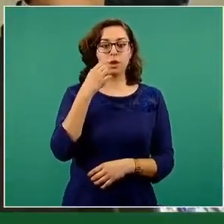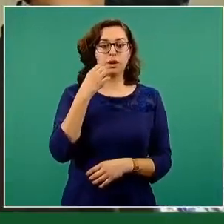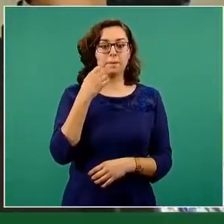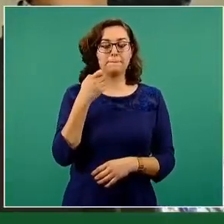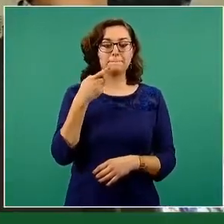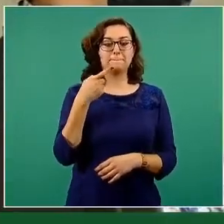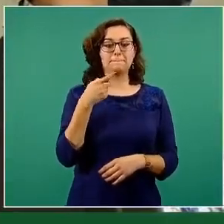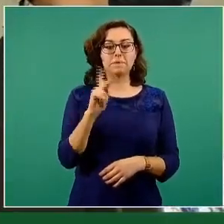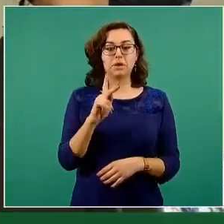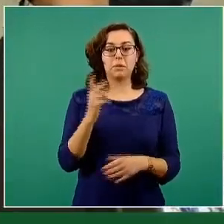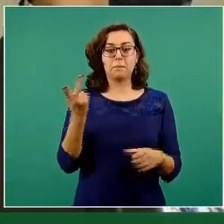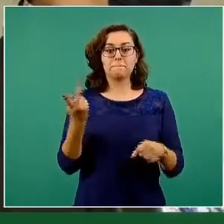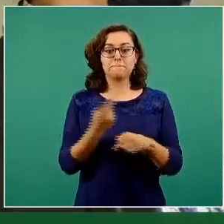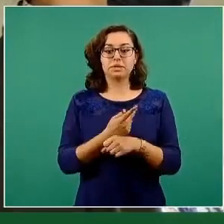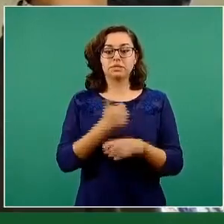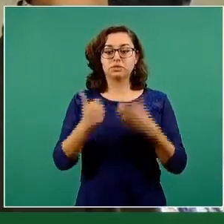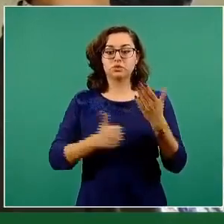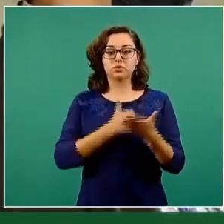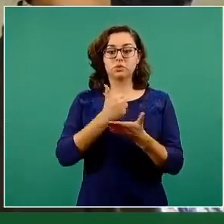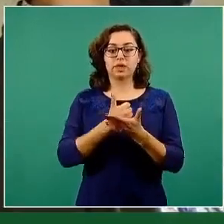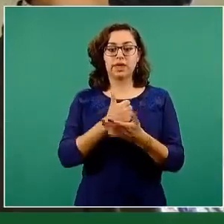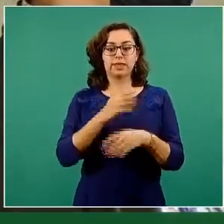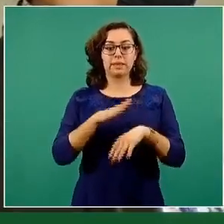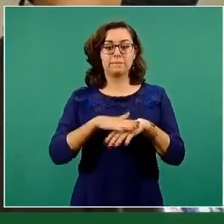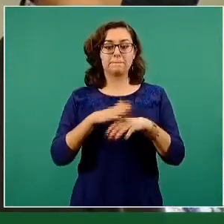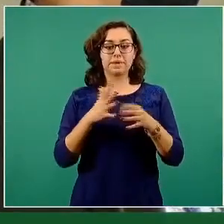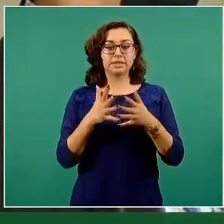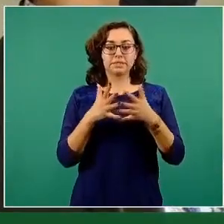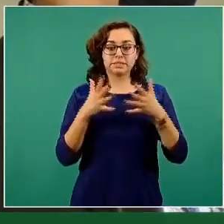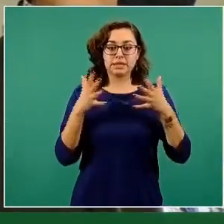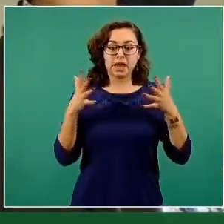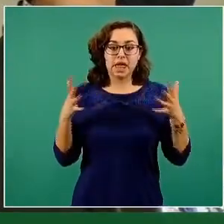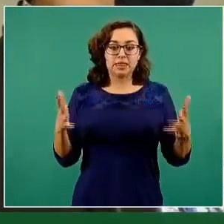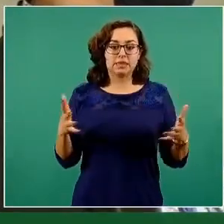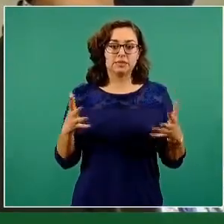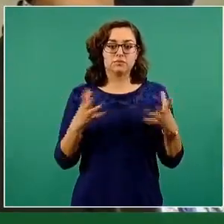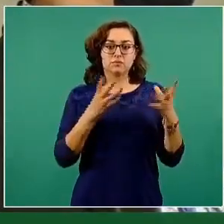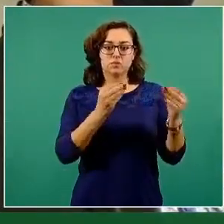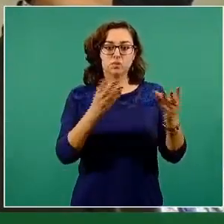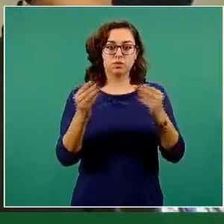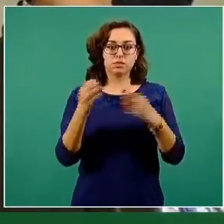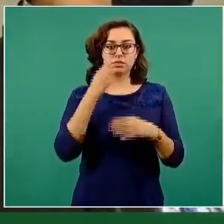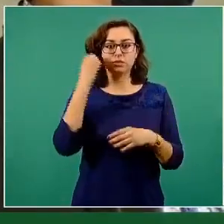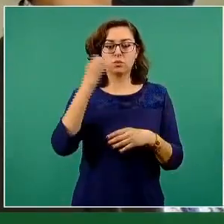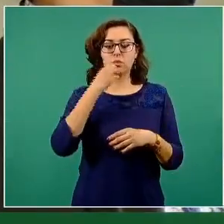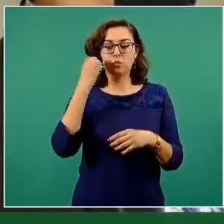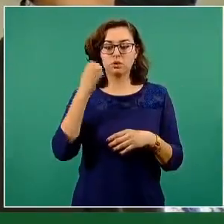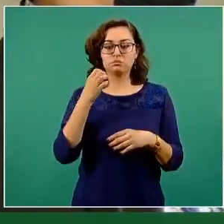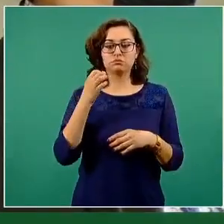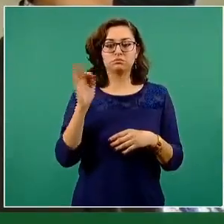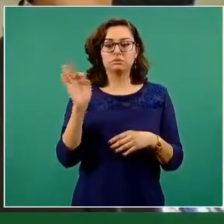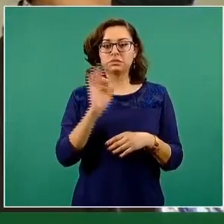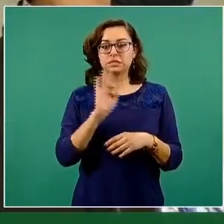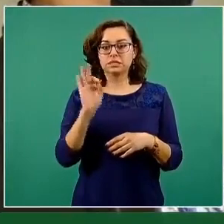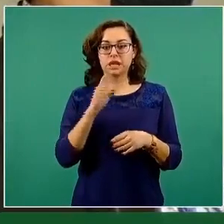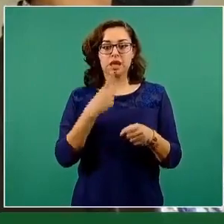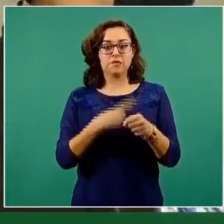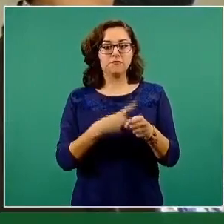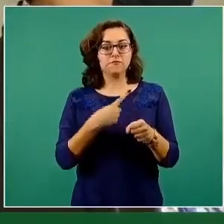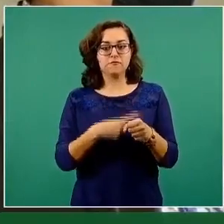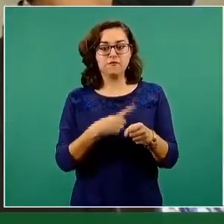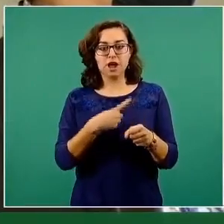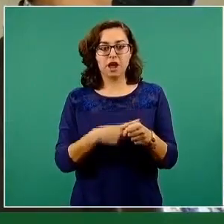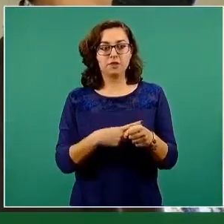pasar en ciudades más amplias, ¿no? Donde hayan más de 2 escuelas, que empiecen a haber casos, si se podría